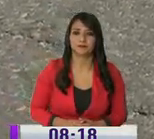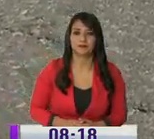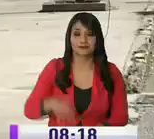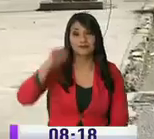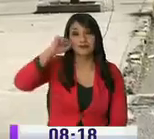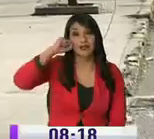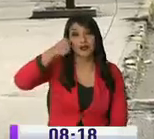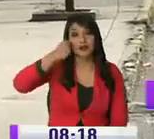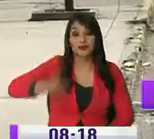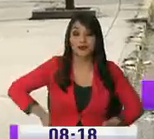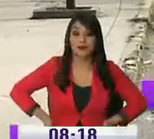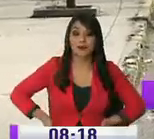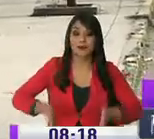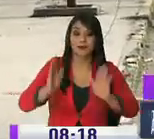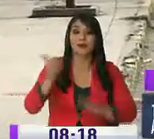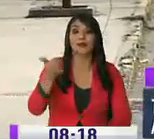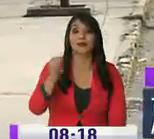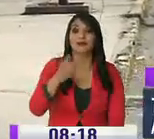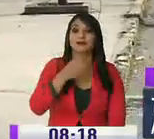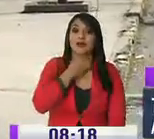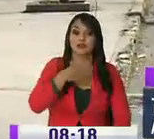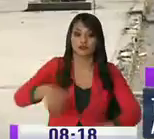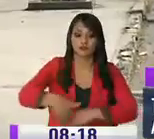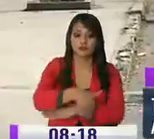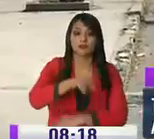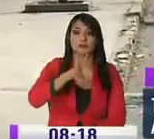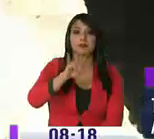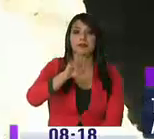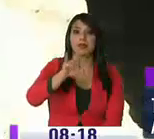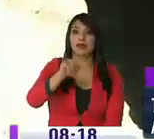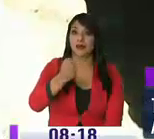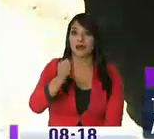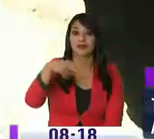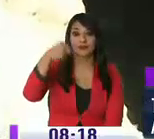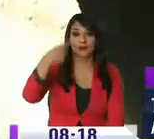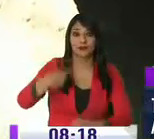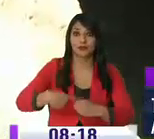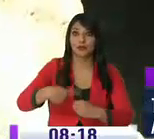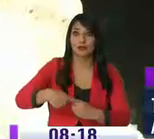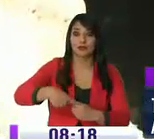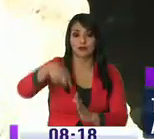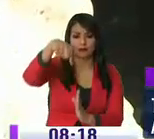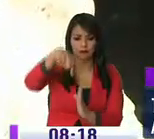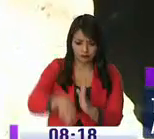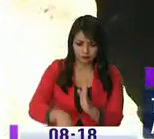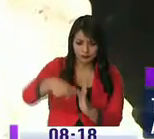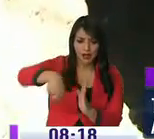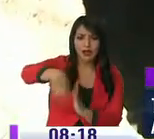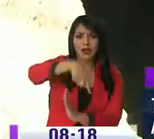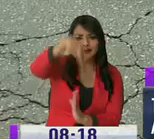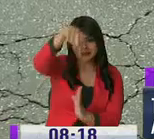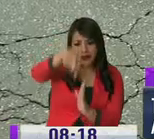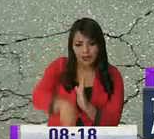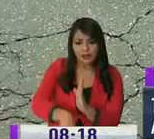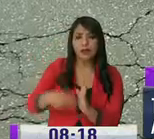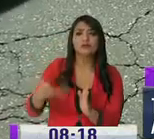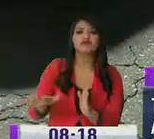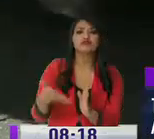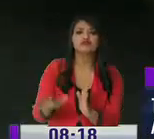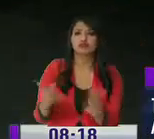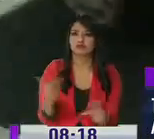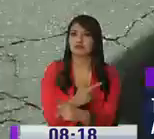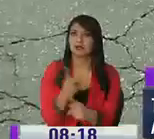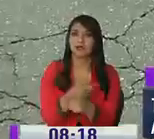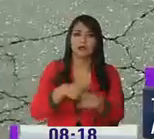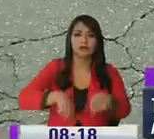Recordemos que en plena avenida 10 de Agosto y Gaspar de Villarroel, al norte de la ciudad, una alcantarilla sin tapa representaba un peligro para usuarios frecuentes